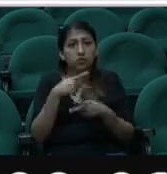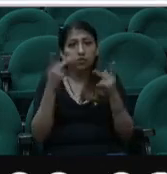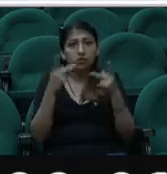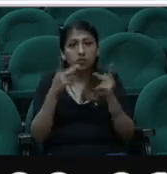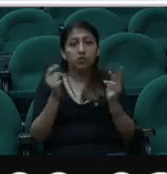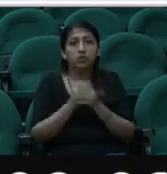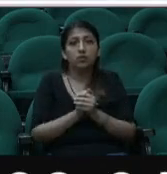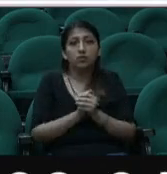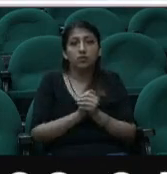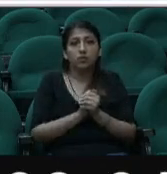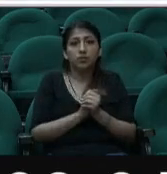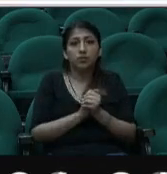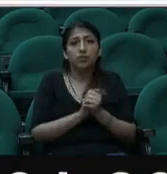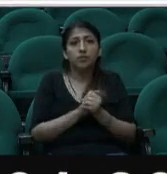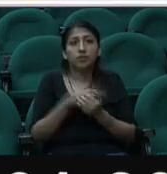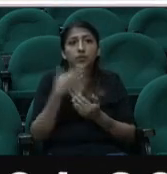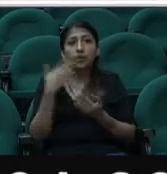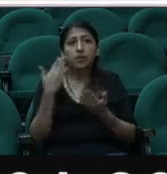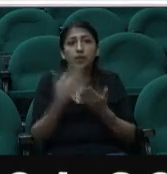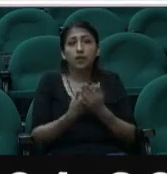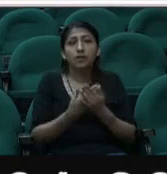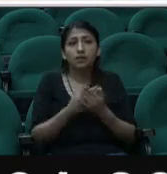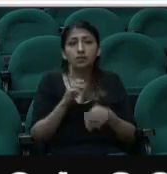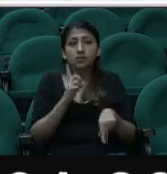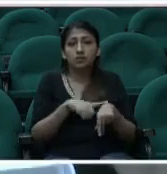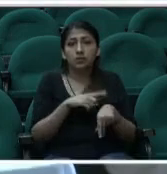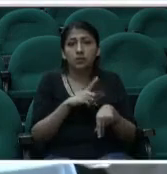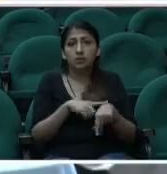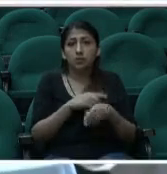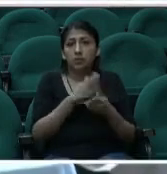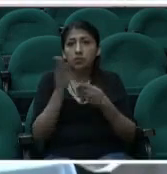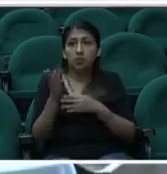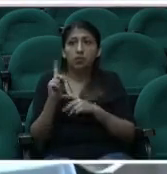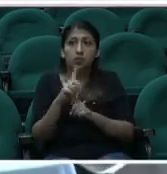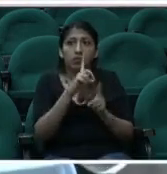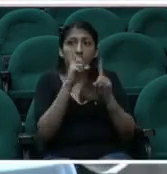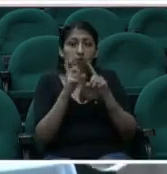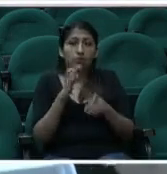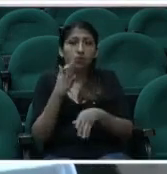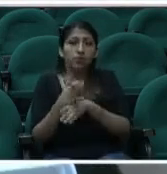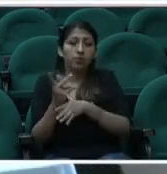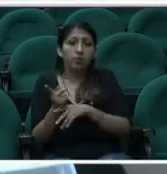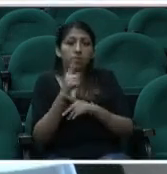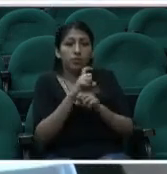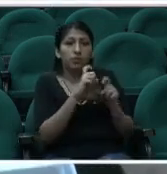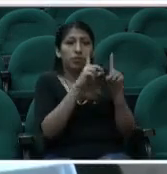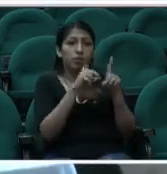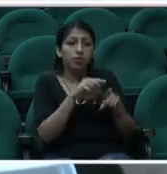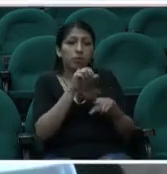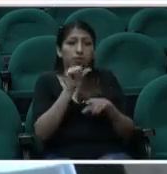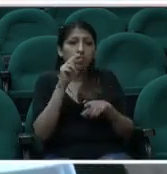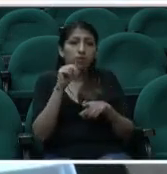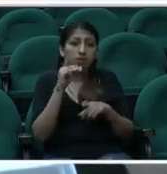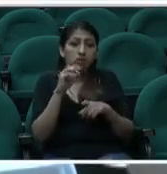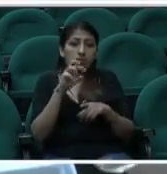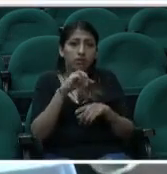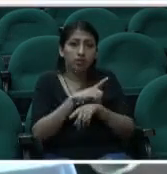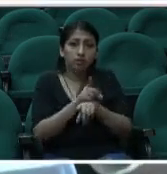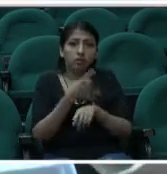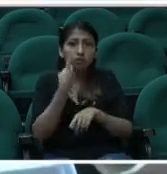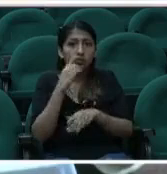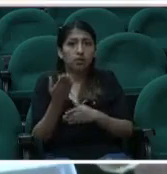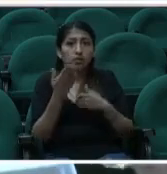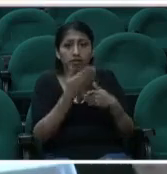el guión muchas gracias es el tiempo de usted candidato elías fallero que formula su pregunta en 30 segundos